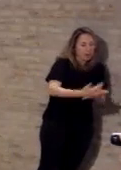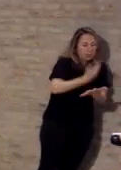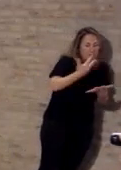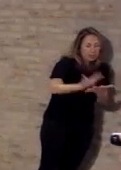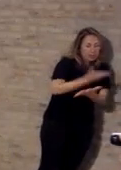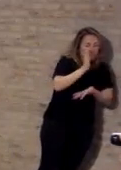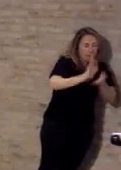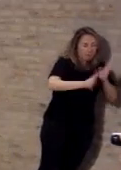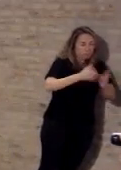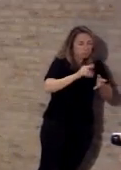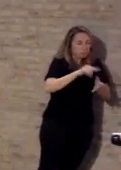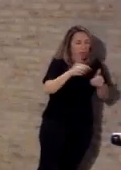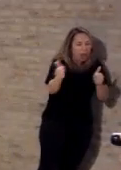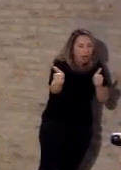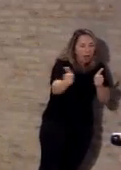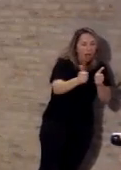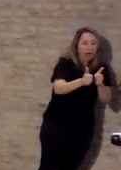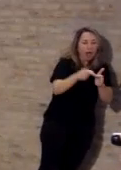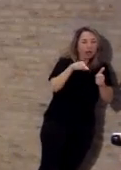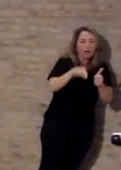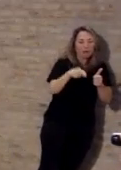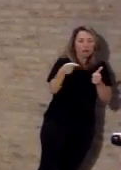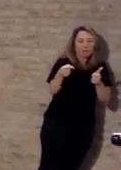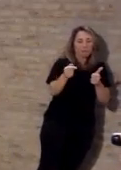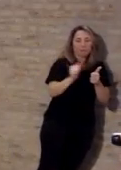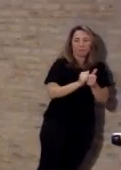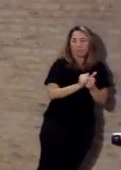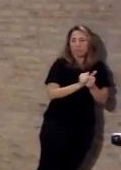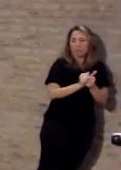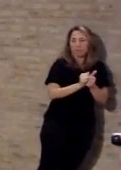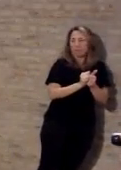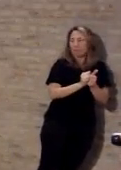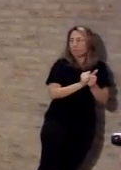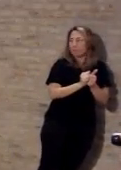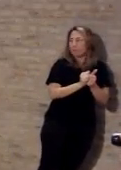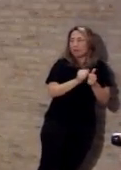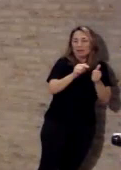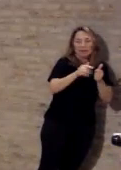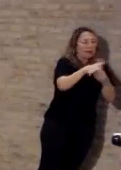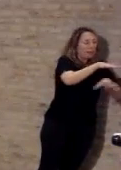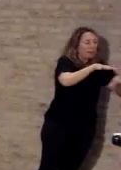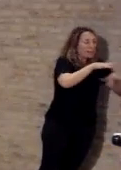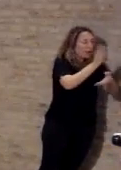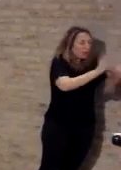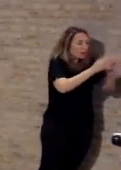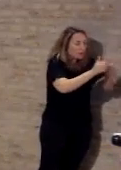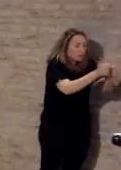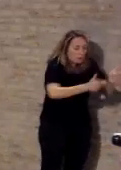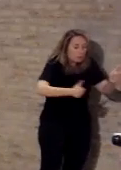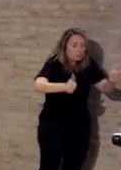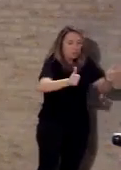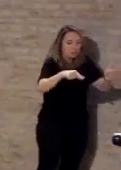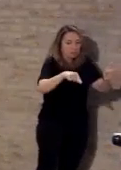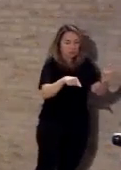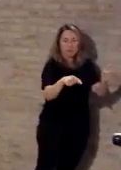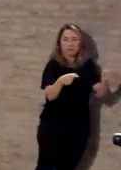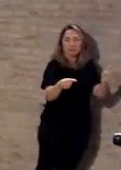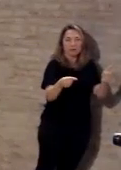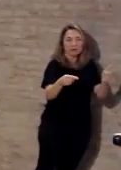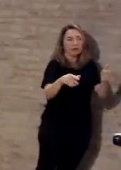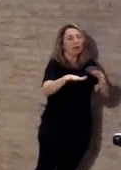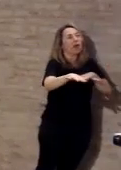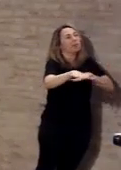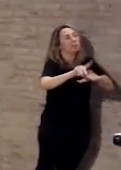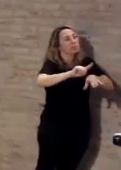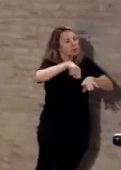violencia pueda contar con apoyos que sean neutrales también a la situación de violencia después tenemos que ver que